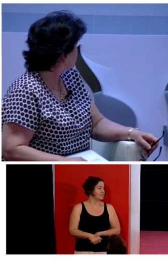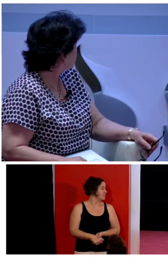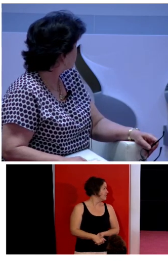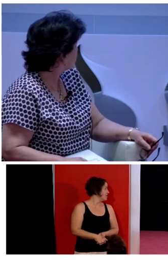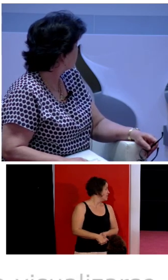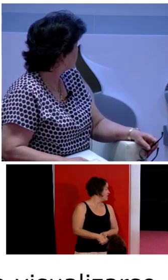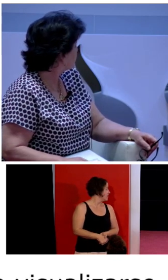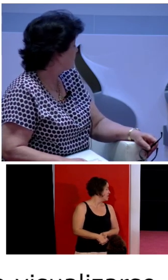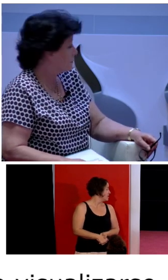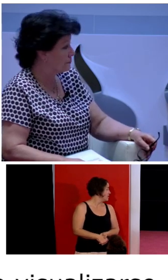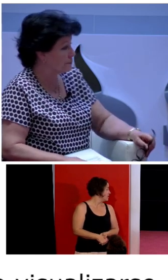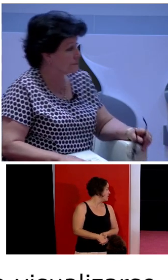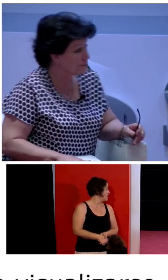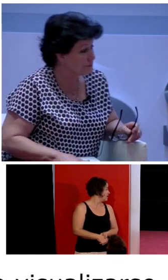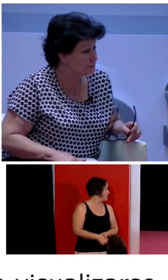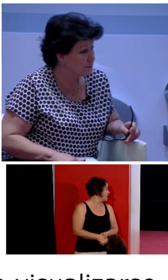Bueno,